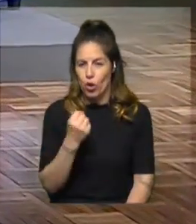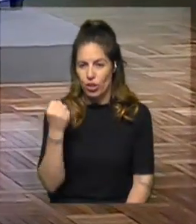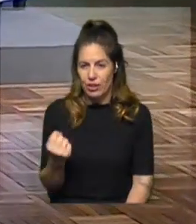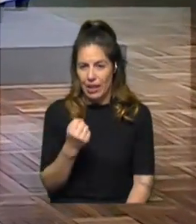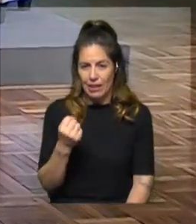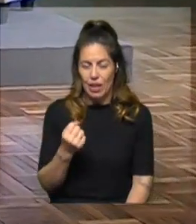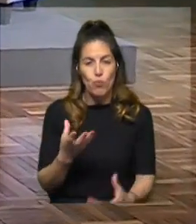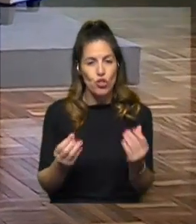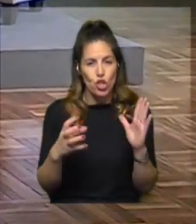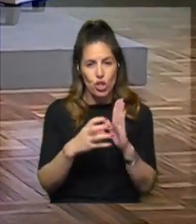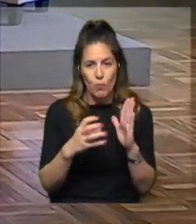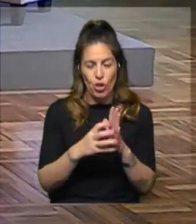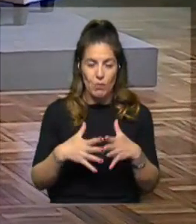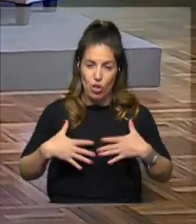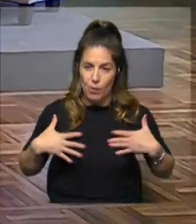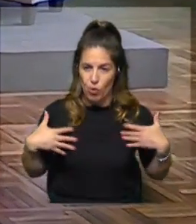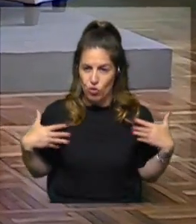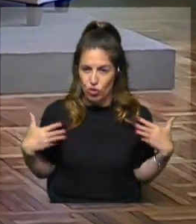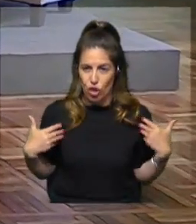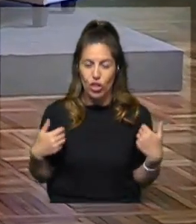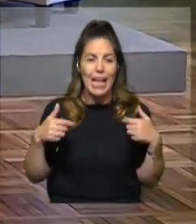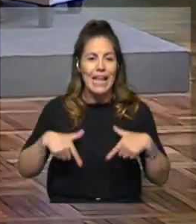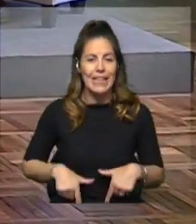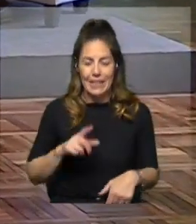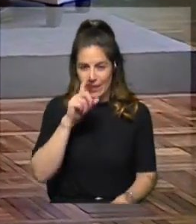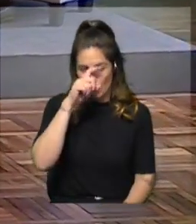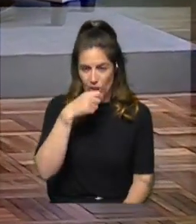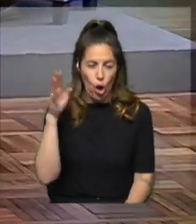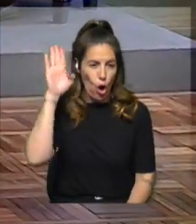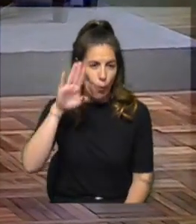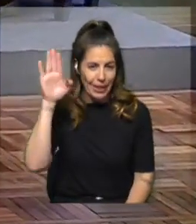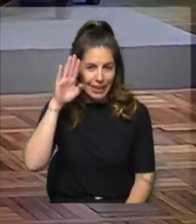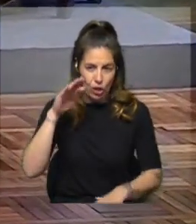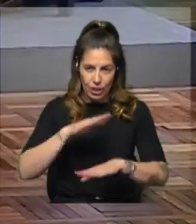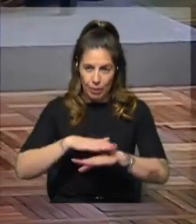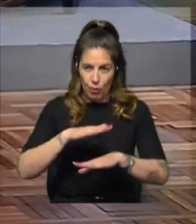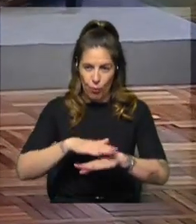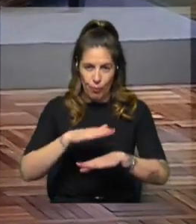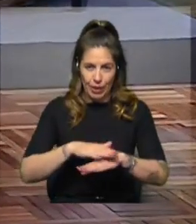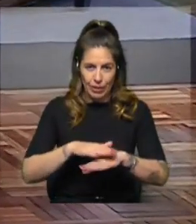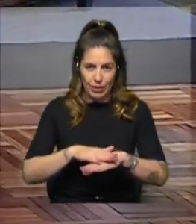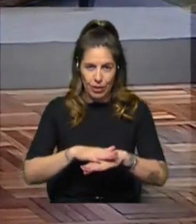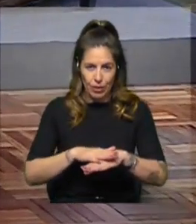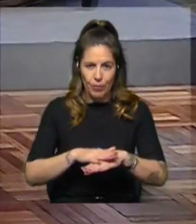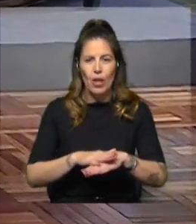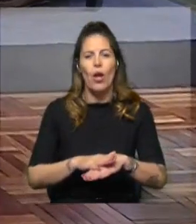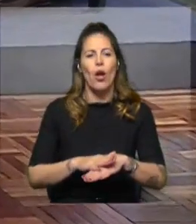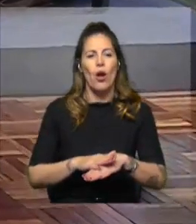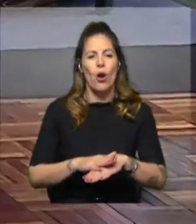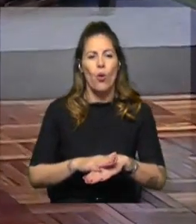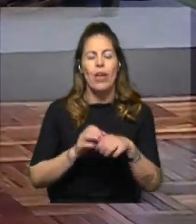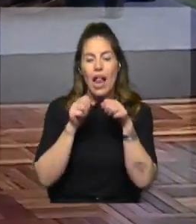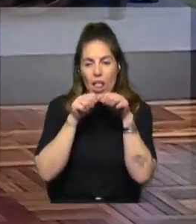de simbolismo y de emoción, porque la Intendencia de Montevideo está homenajeando en este momento a Louise Popkin, una